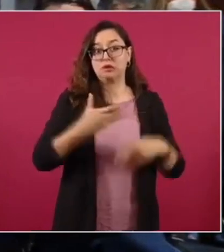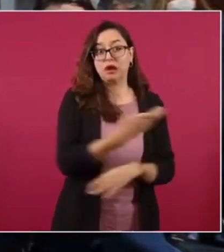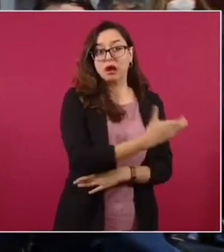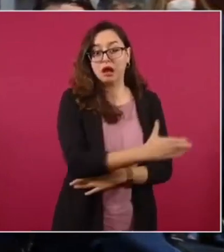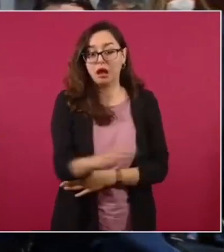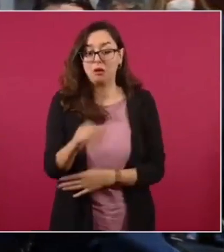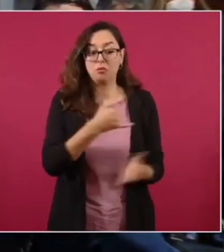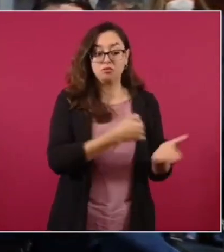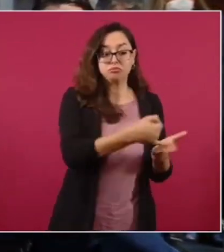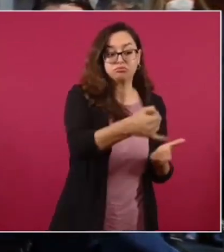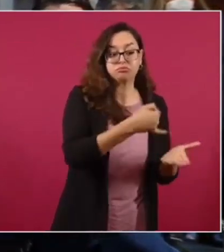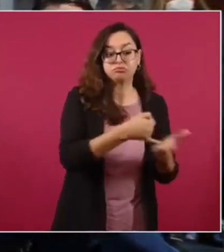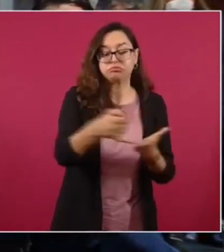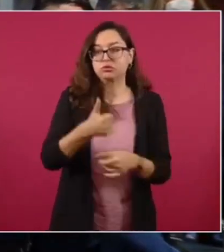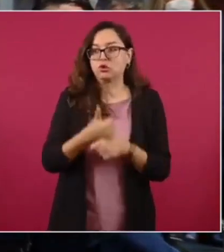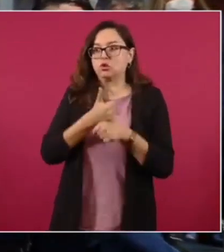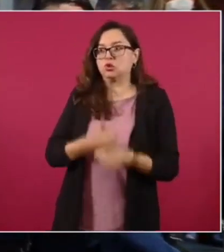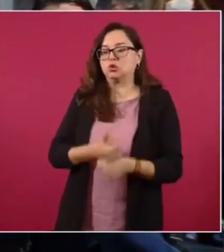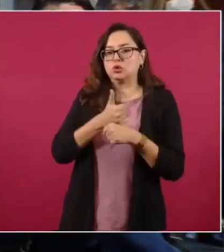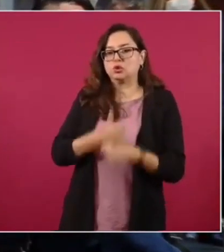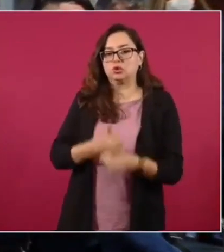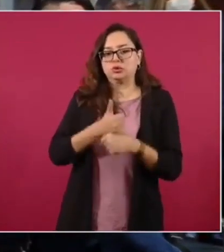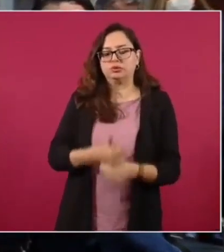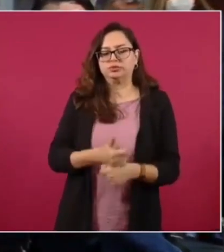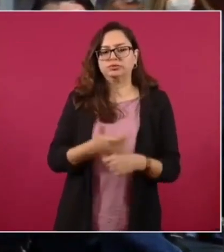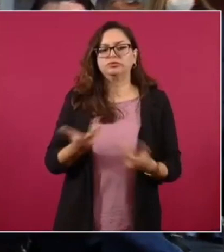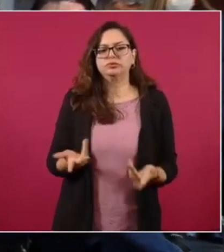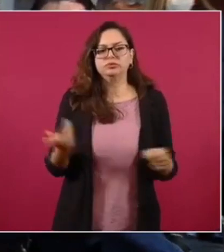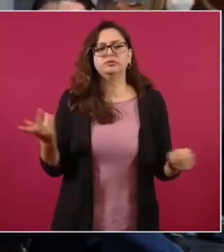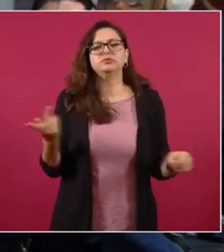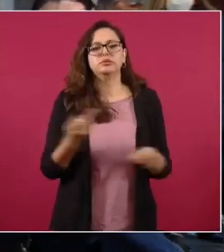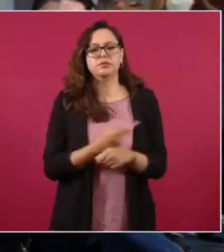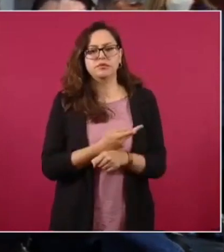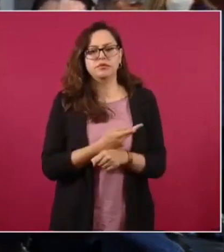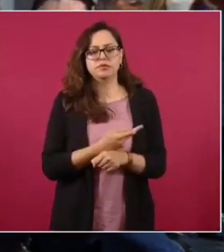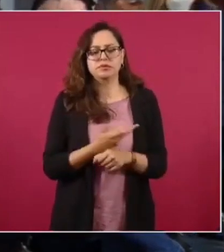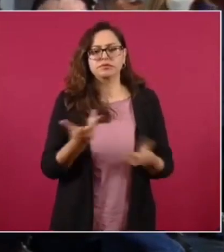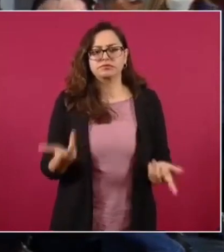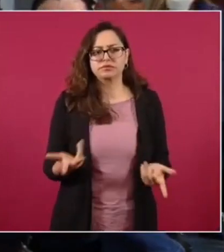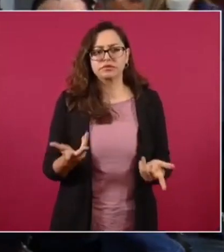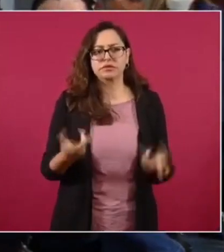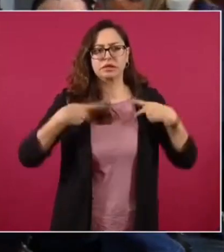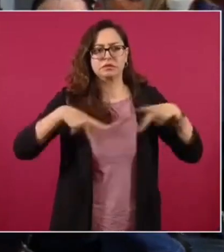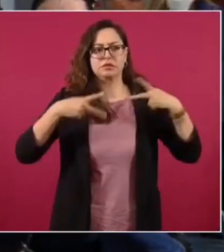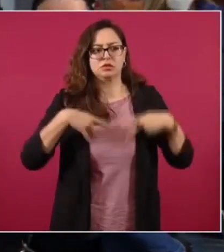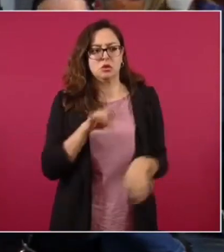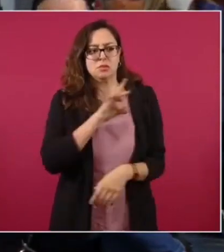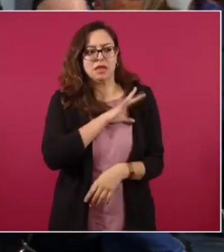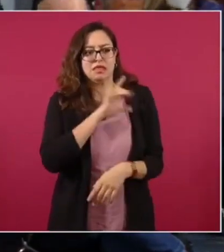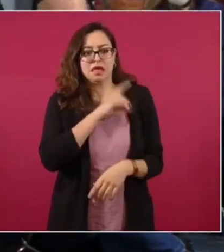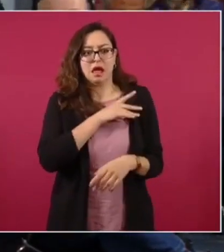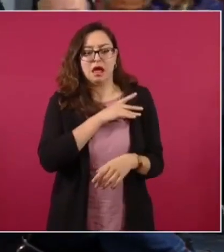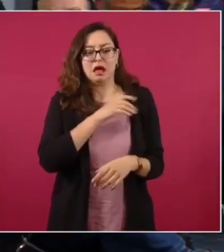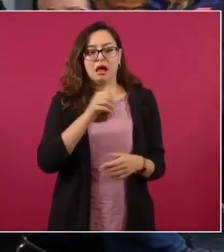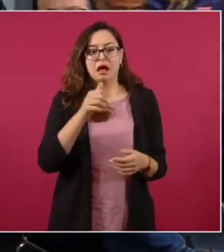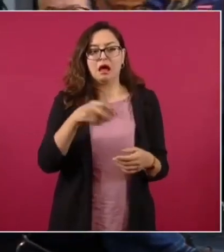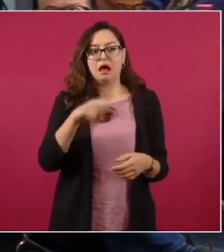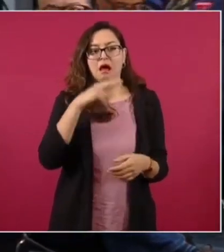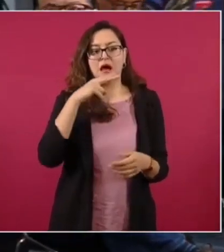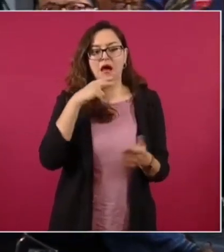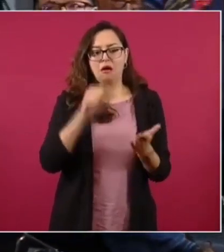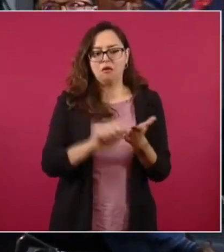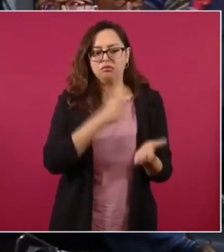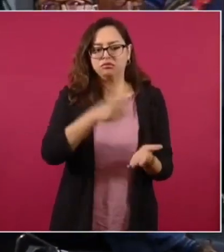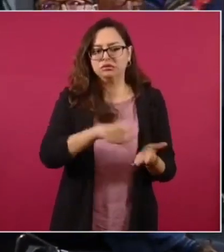dedican a cultivar esto sufren. ¿Qué le diría a las personas que tienen miedo de comprar aguacates